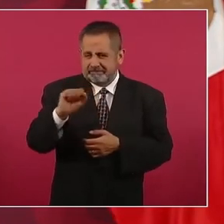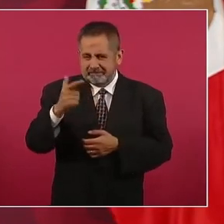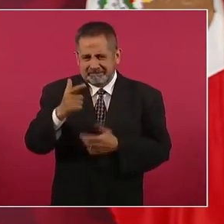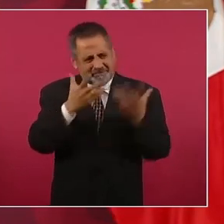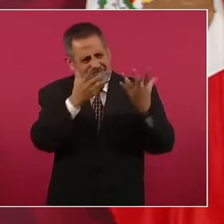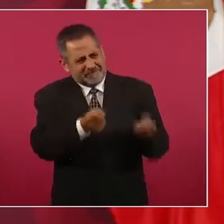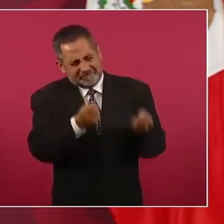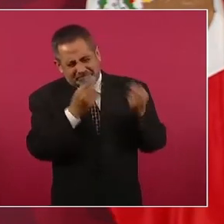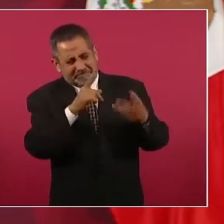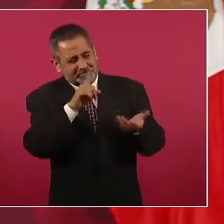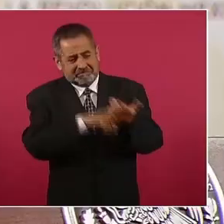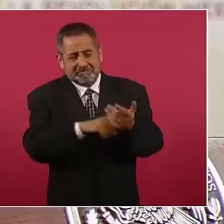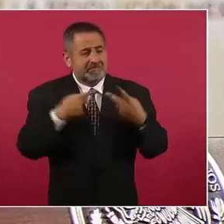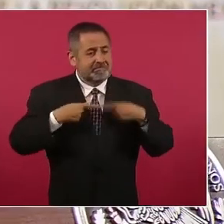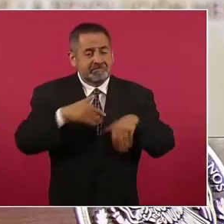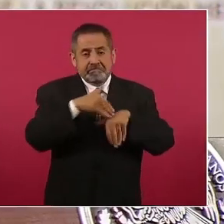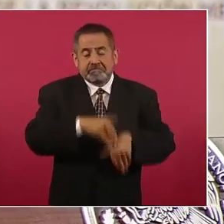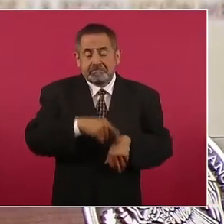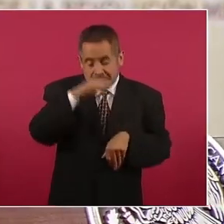Muchísimo,